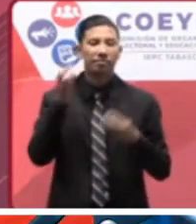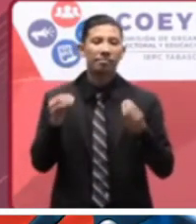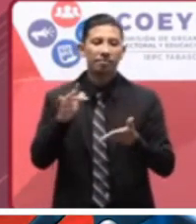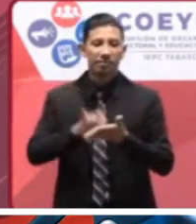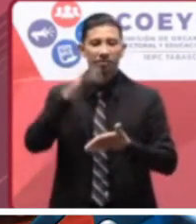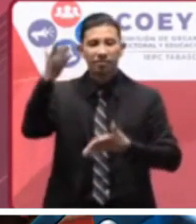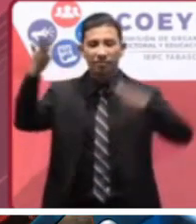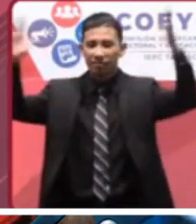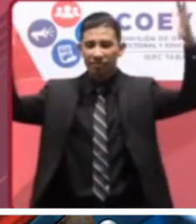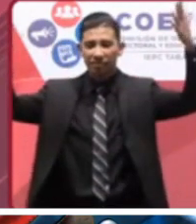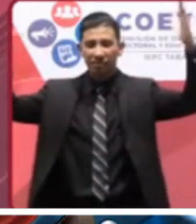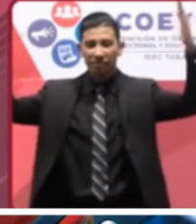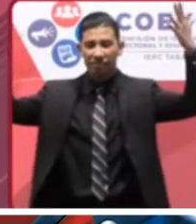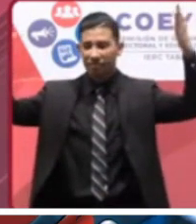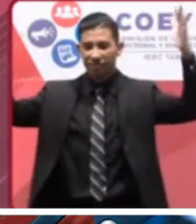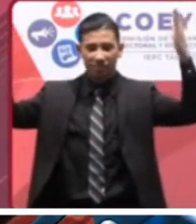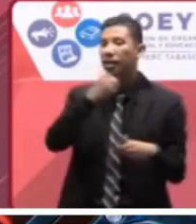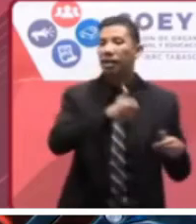gracias.